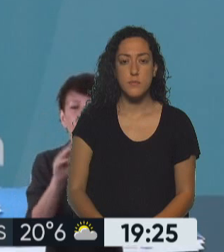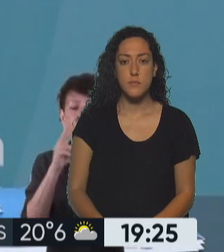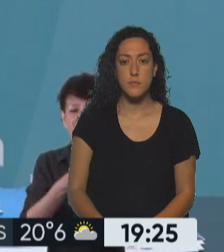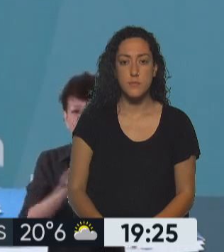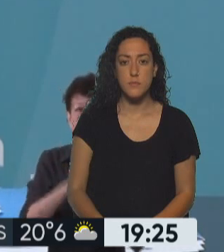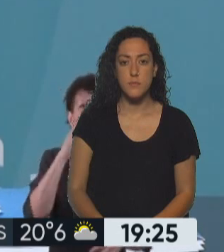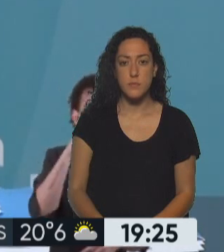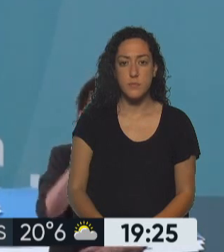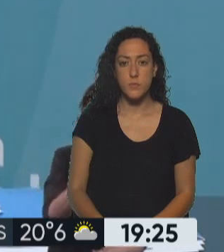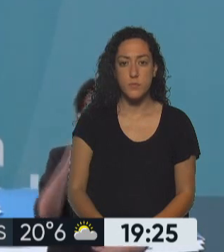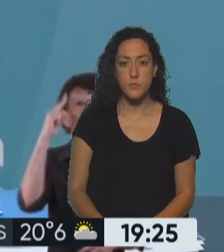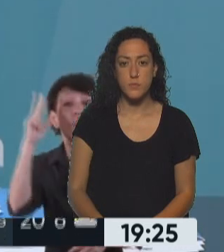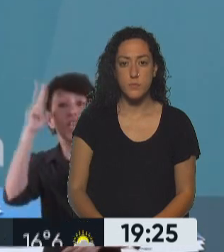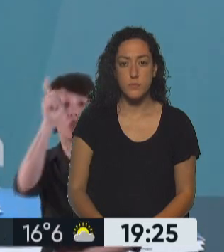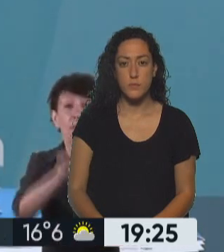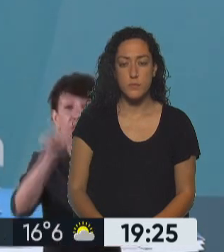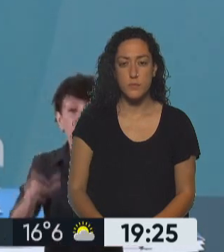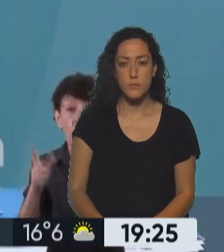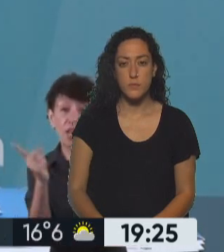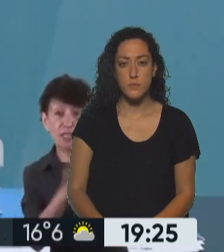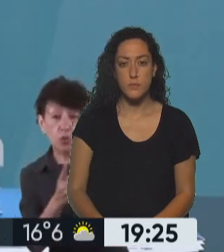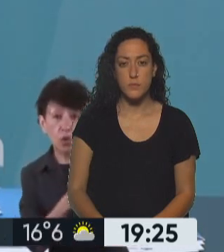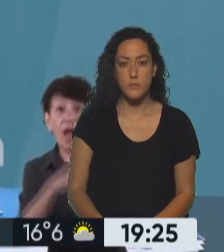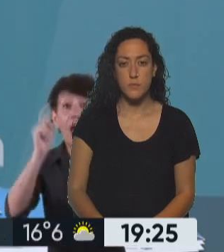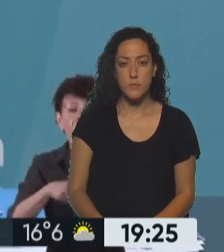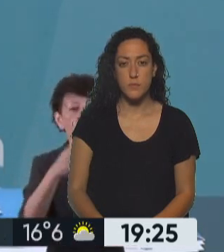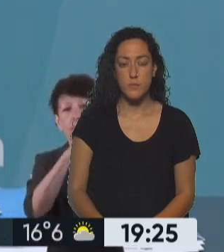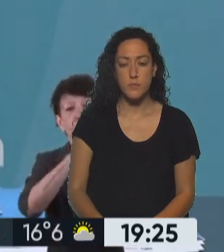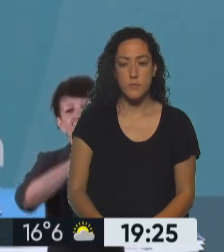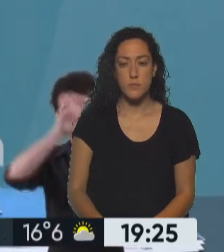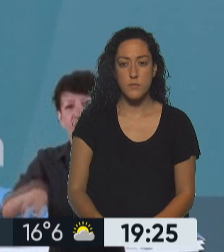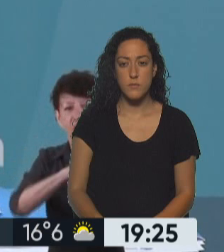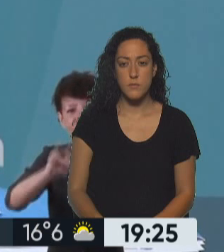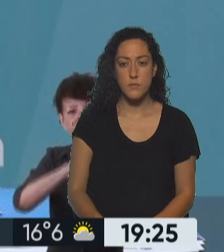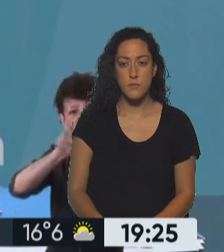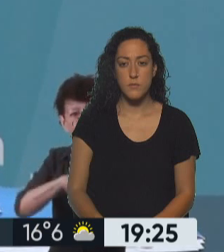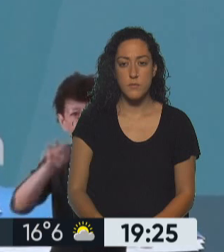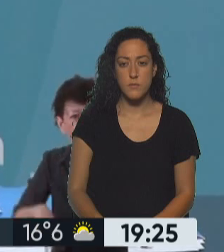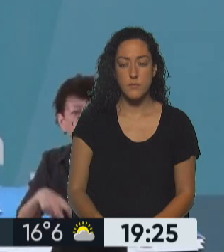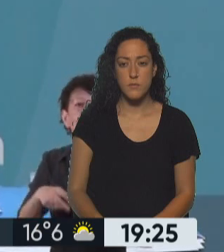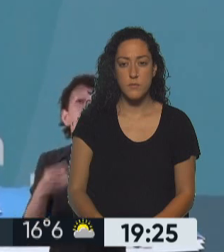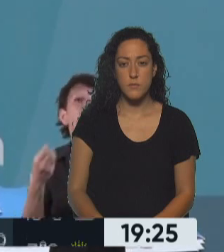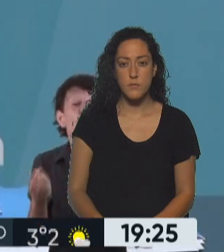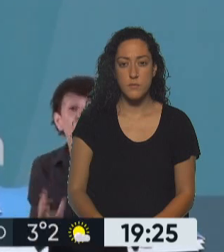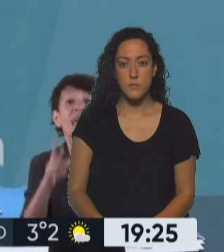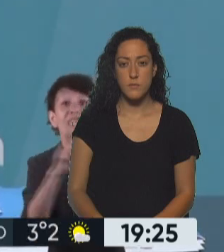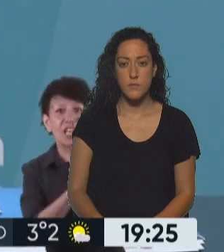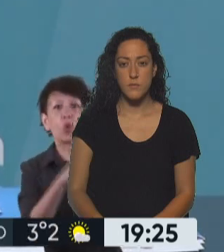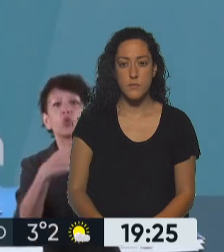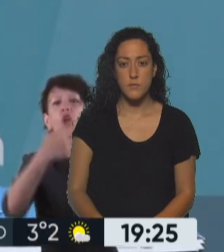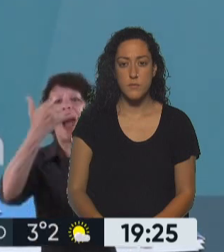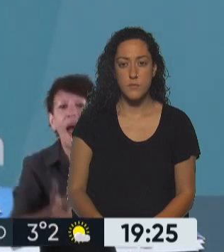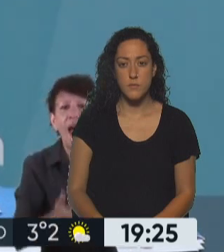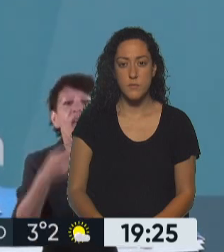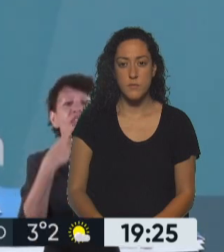2.098 titulares del potencial trabajo están siendo dados de baja inmediatamente por una resolución que da cumplimiento justamente